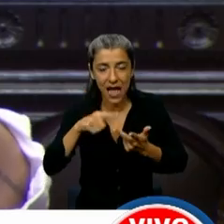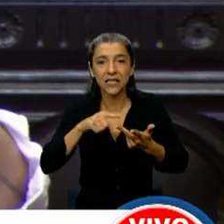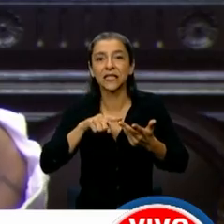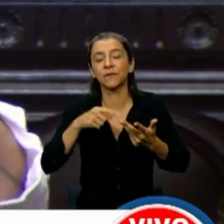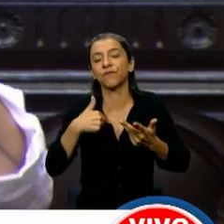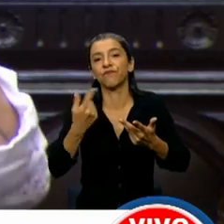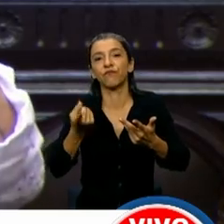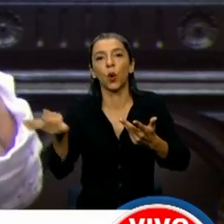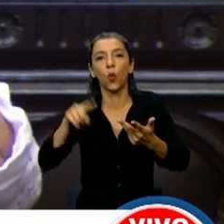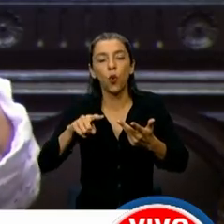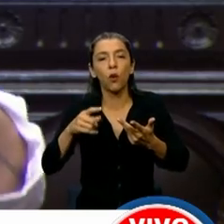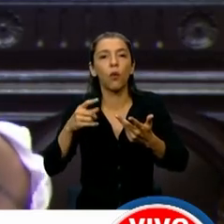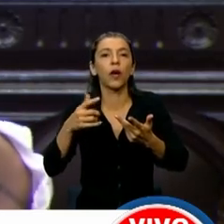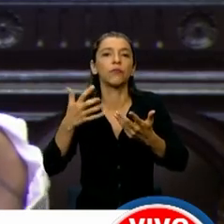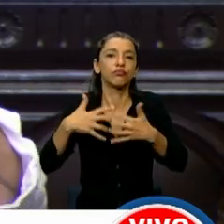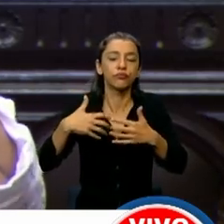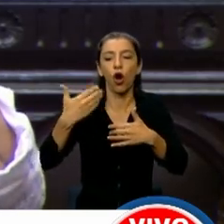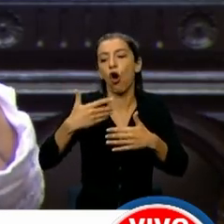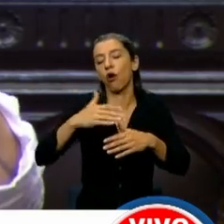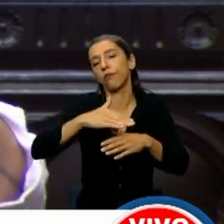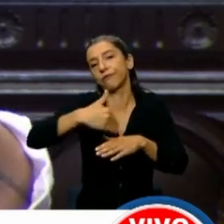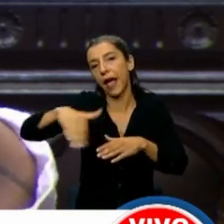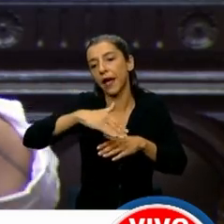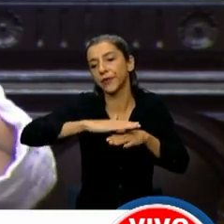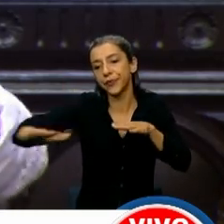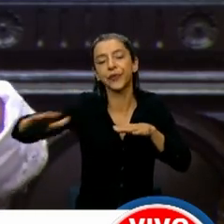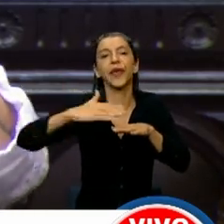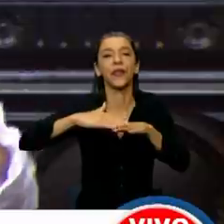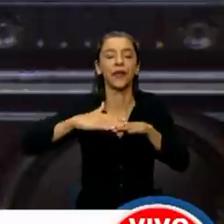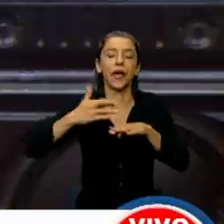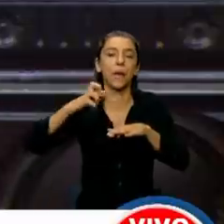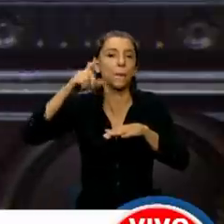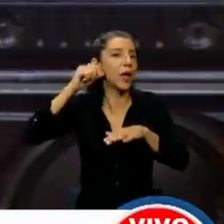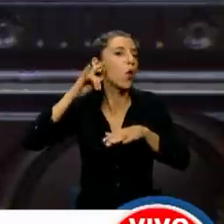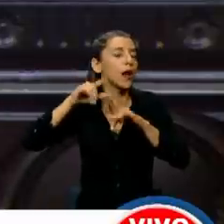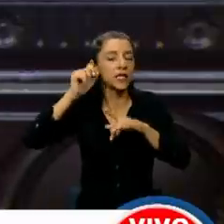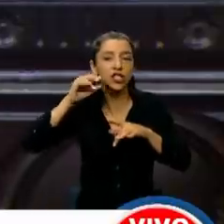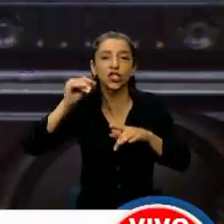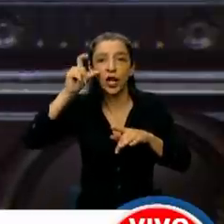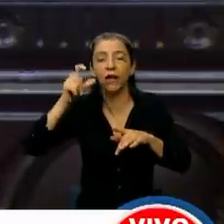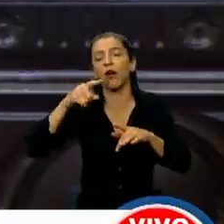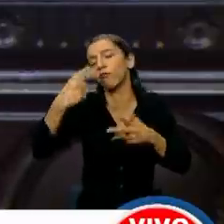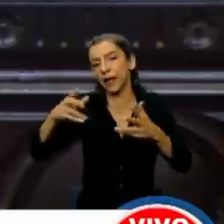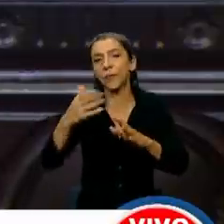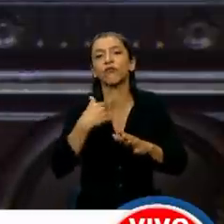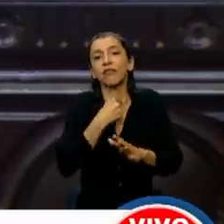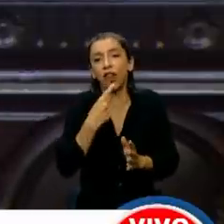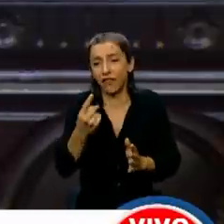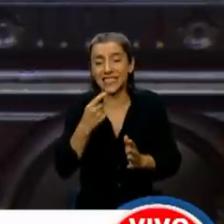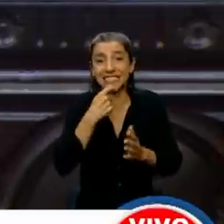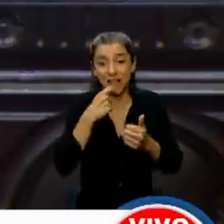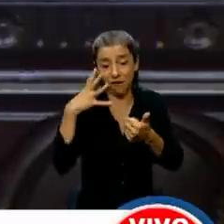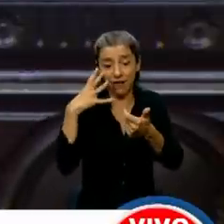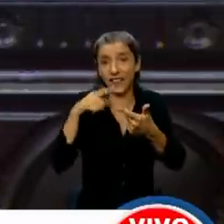refuncionalizar o repavimentar el paso pehuenche entonces lo que quiero decir con esto ya termino es que